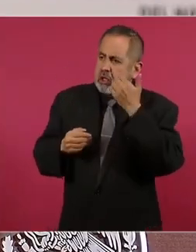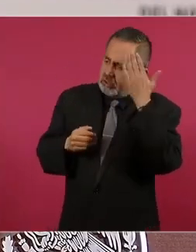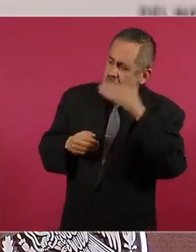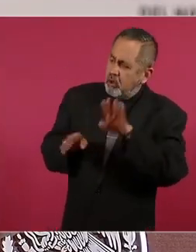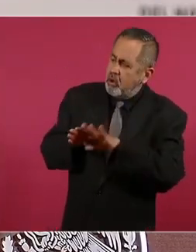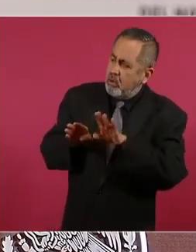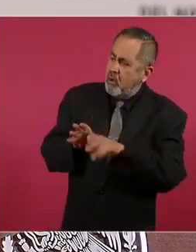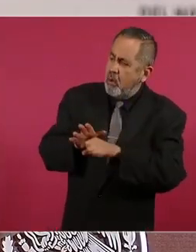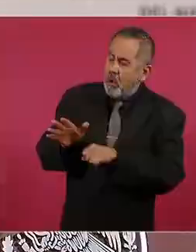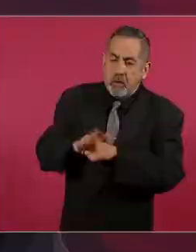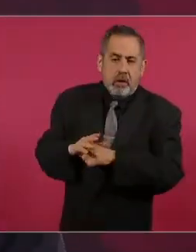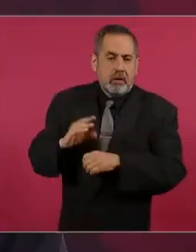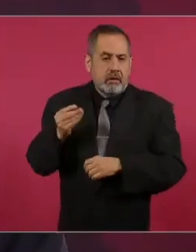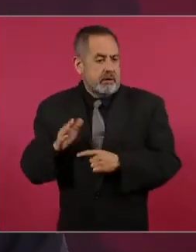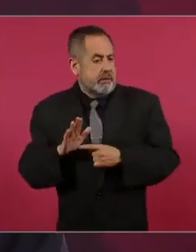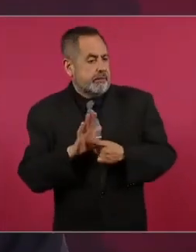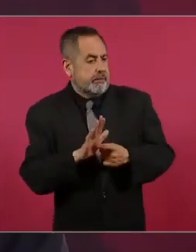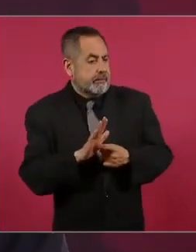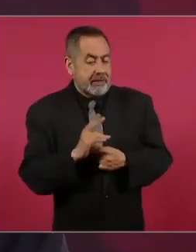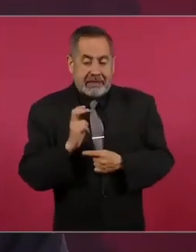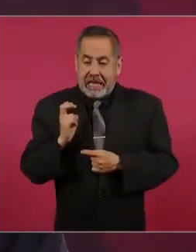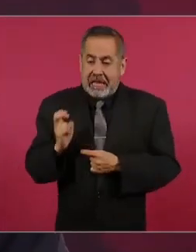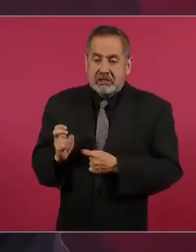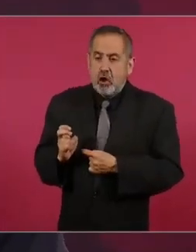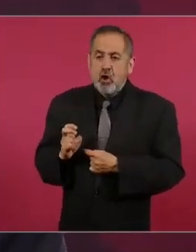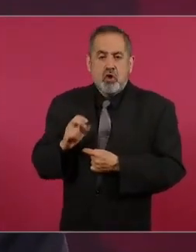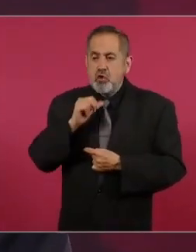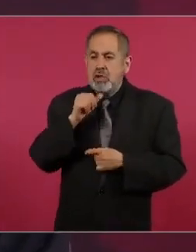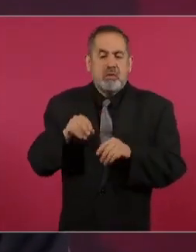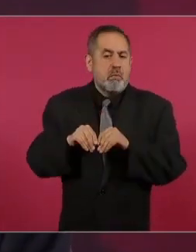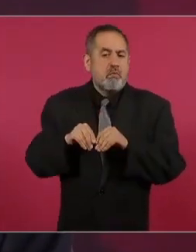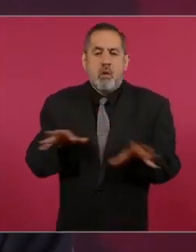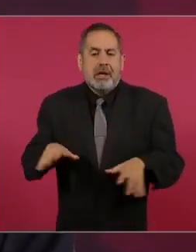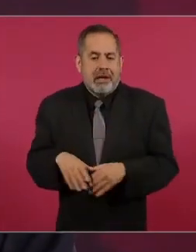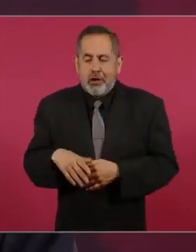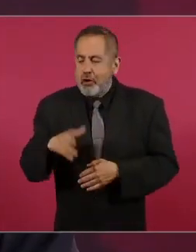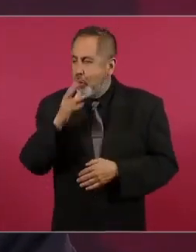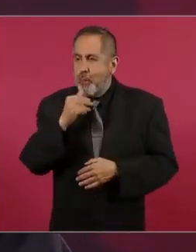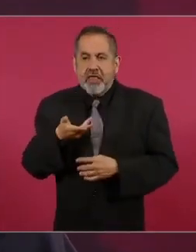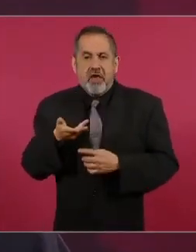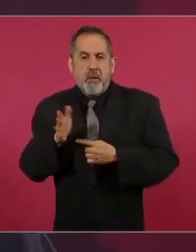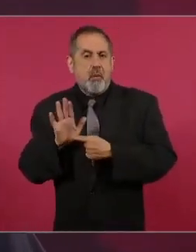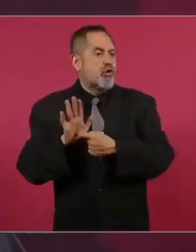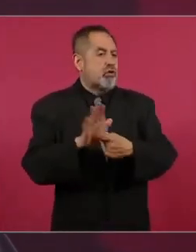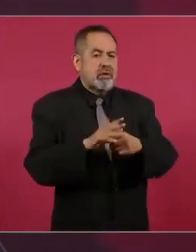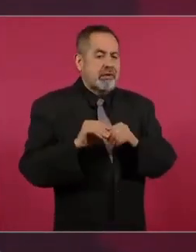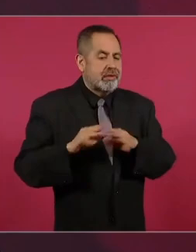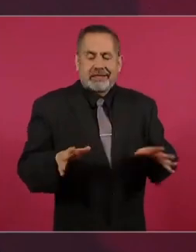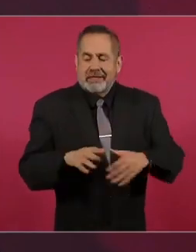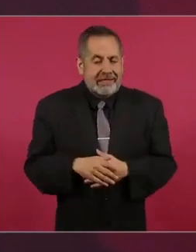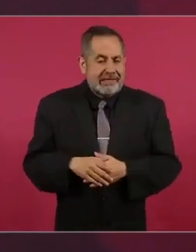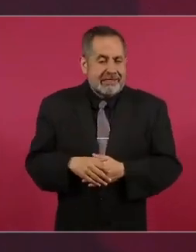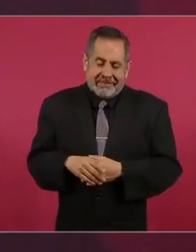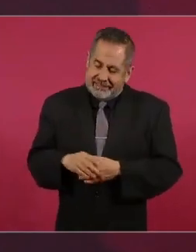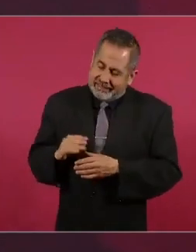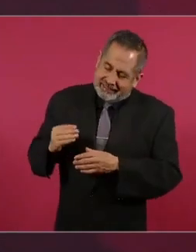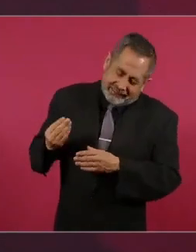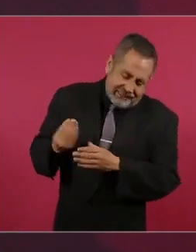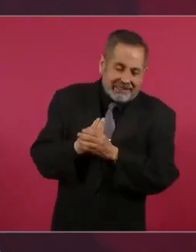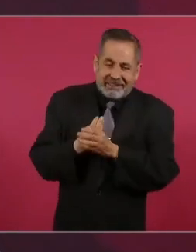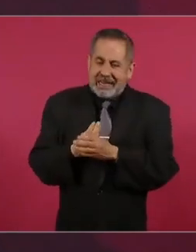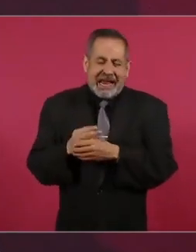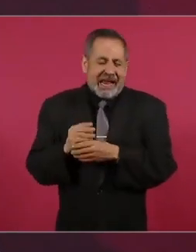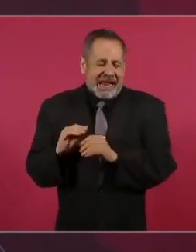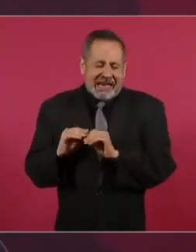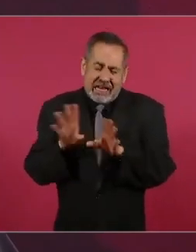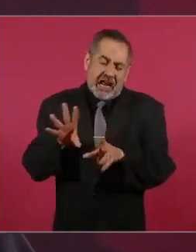Esa tecnología no es pública, ni puede serlo. Es por definición, y sin tener que